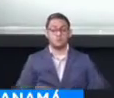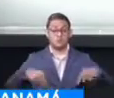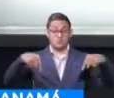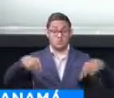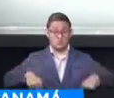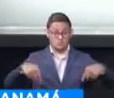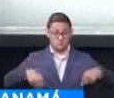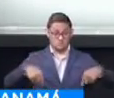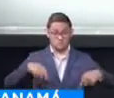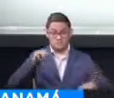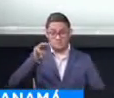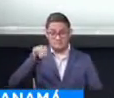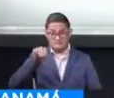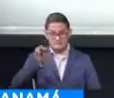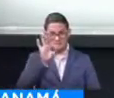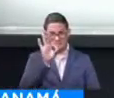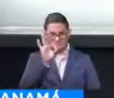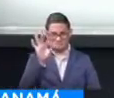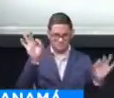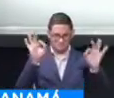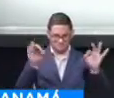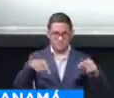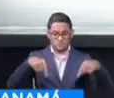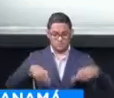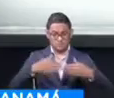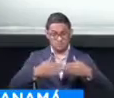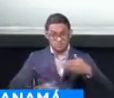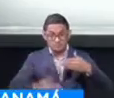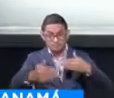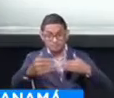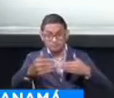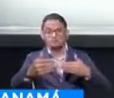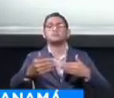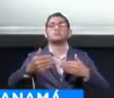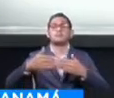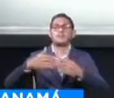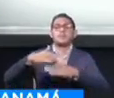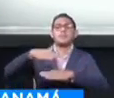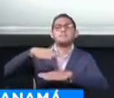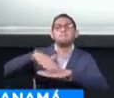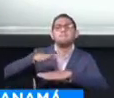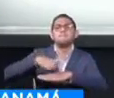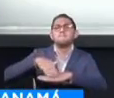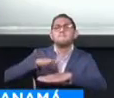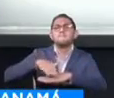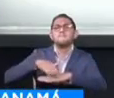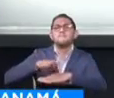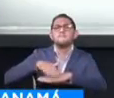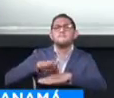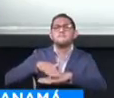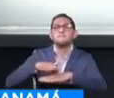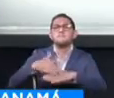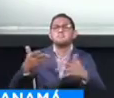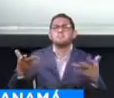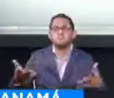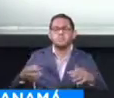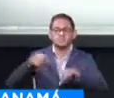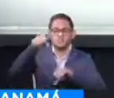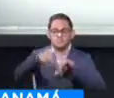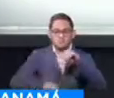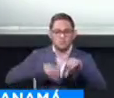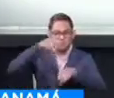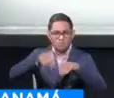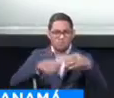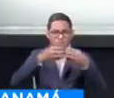hoy martes 9 de febrero quedan nuevamente permitidas actividades como los sorteos de la lotería